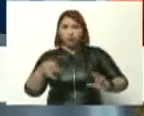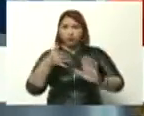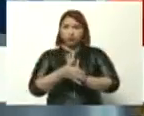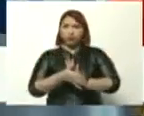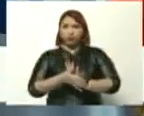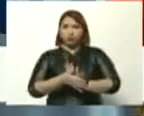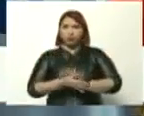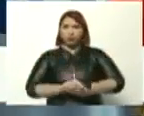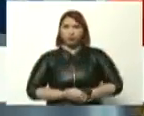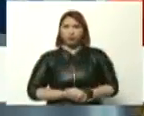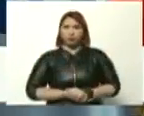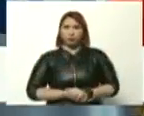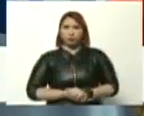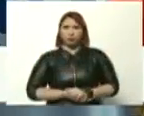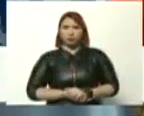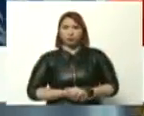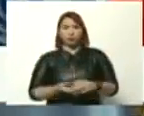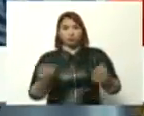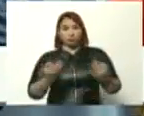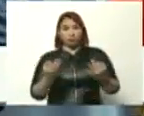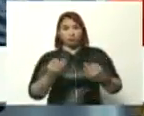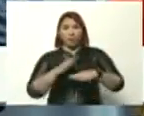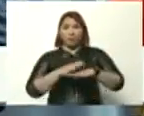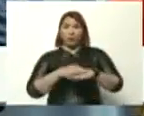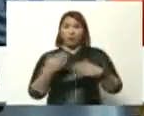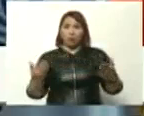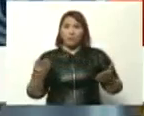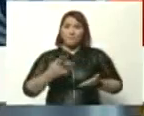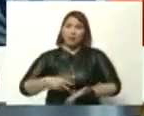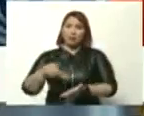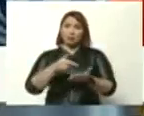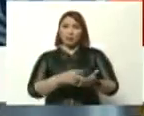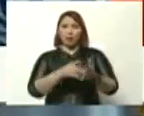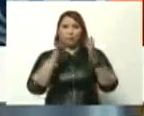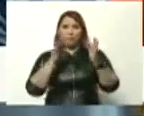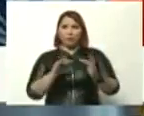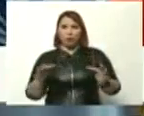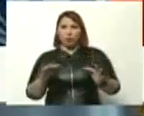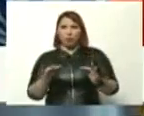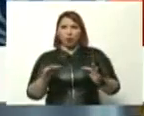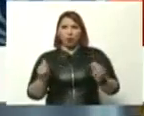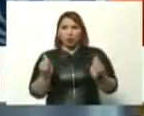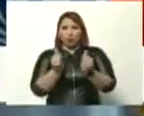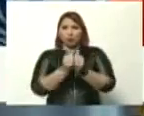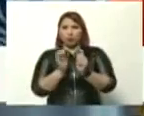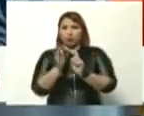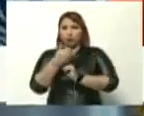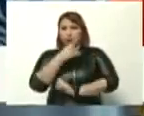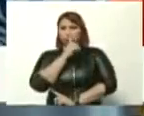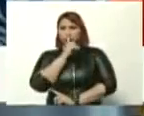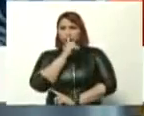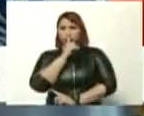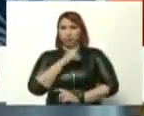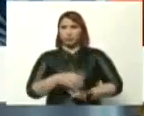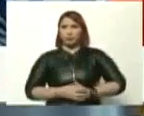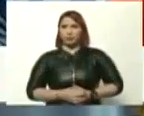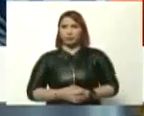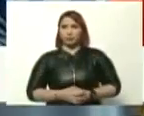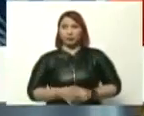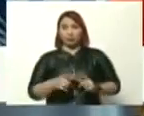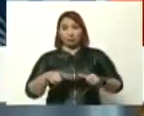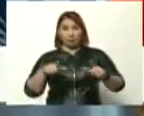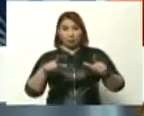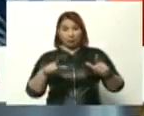correspondiente, de seguro porque participaron de manera cómplice en esta acción. En el sitio donde